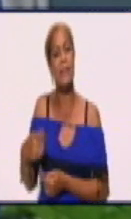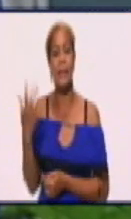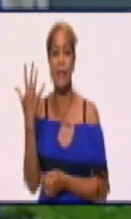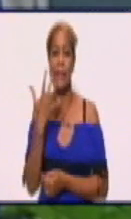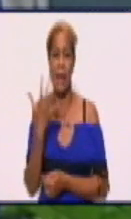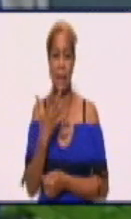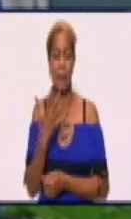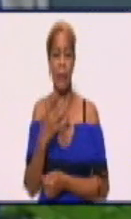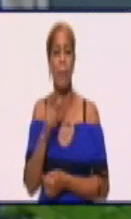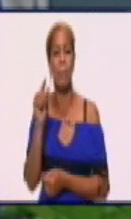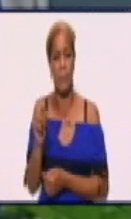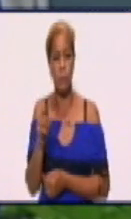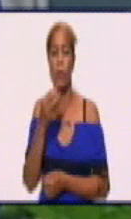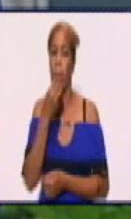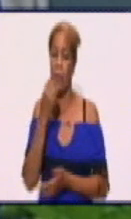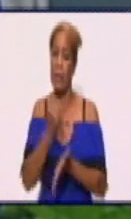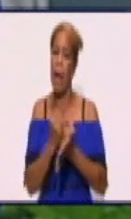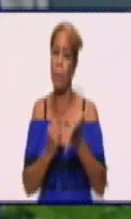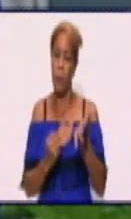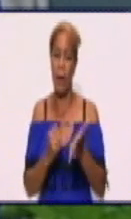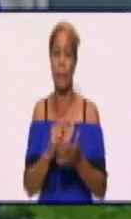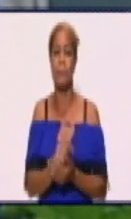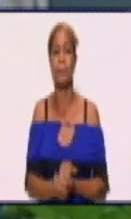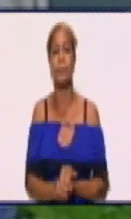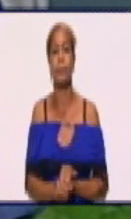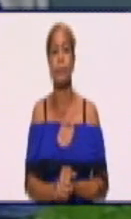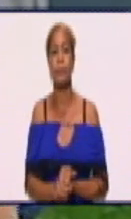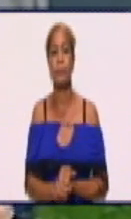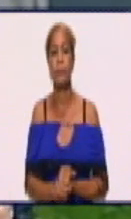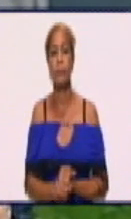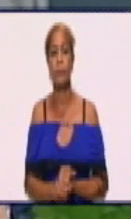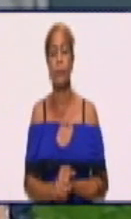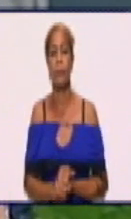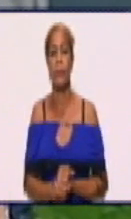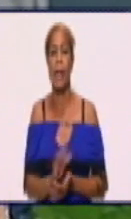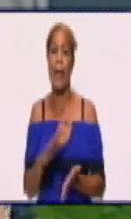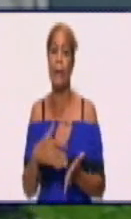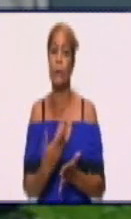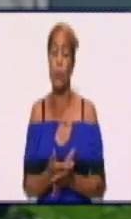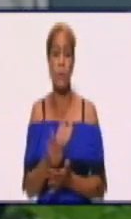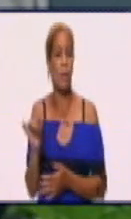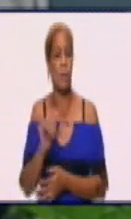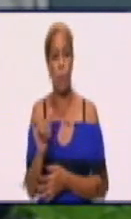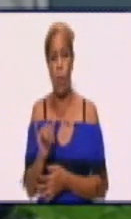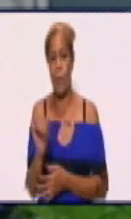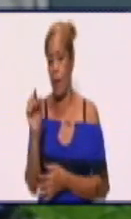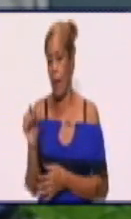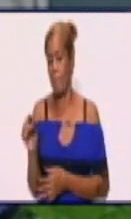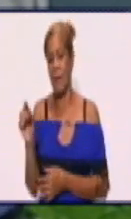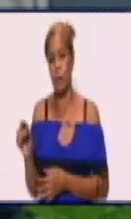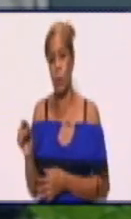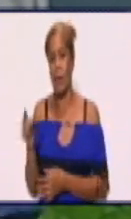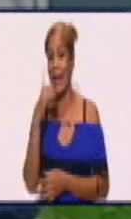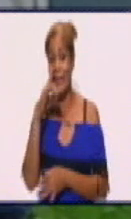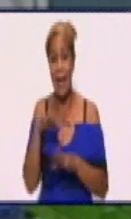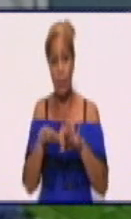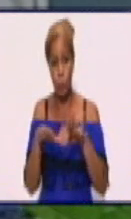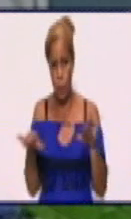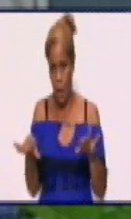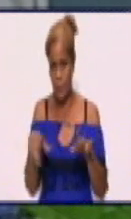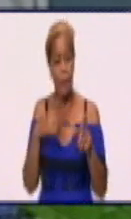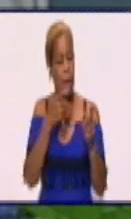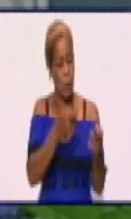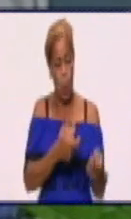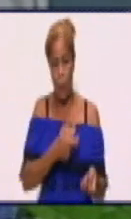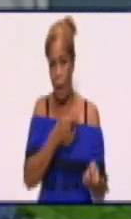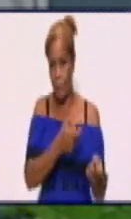pausa aquí en el tema de las personas jurídicas entonces también las personas naturales para acceder al virtual van de los campesinos y los